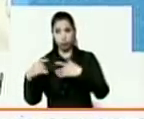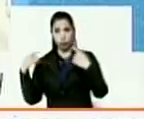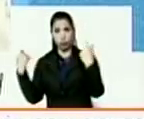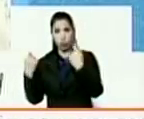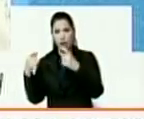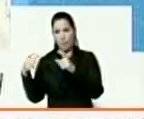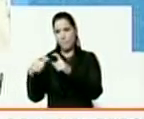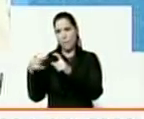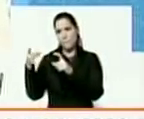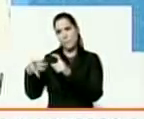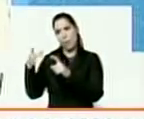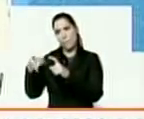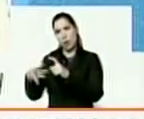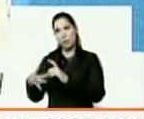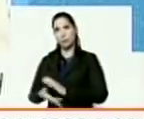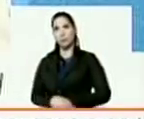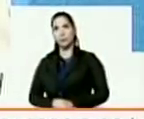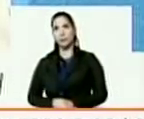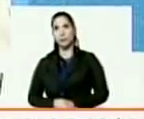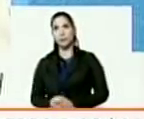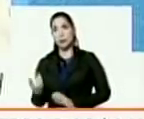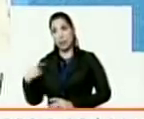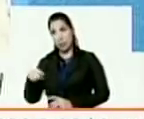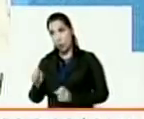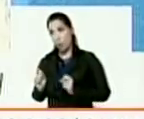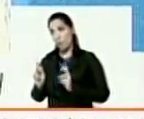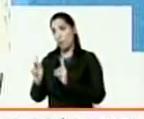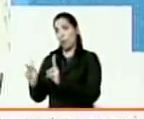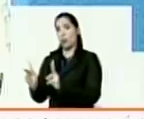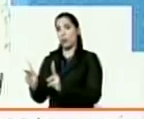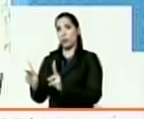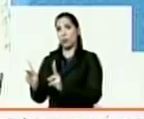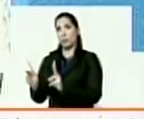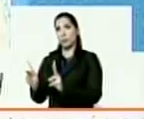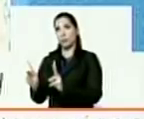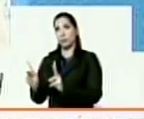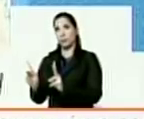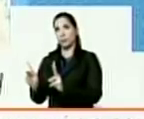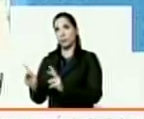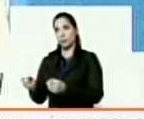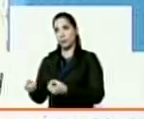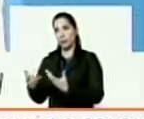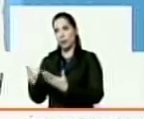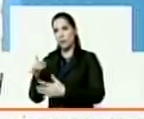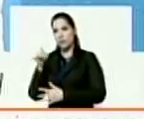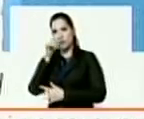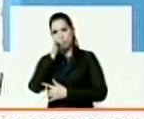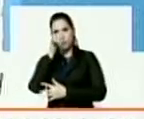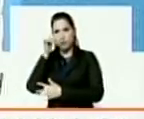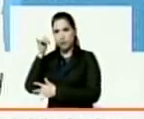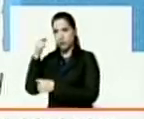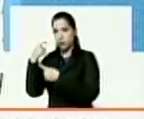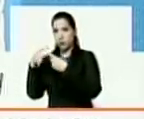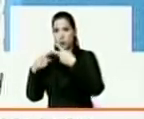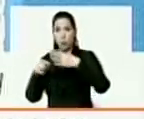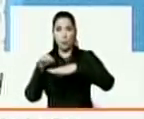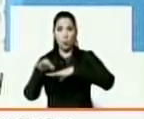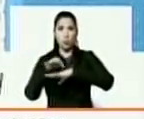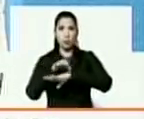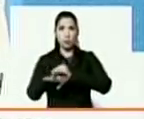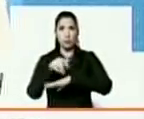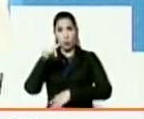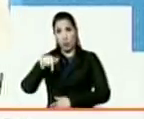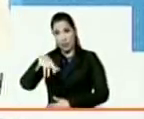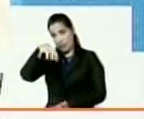carnetización he tenido la oportunidad de darle cobertura en los distintos municipios de esta